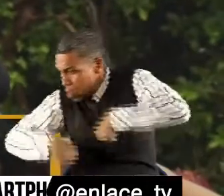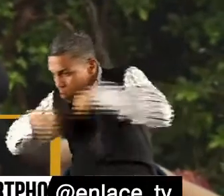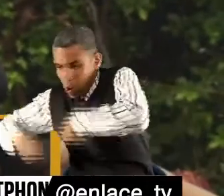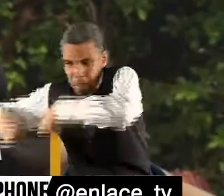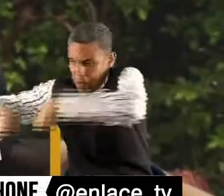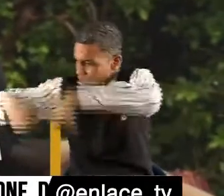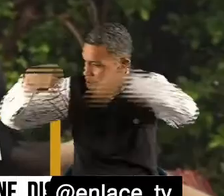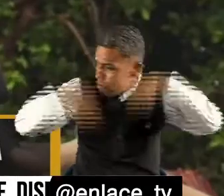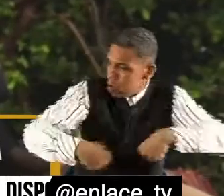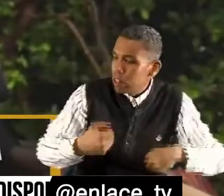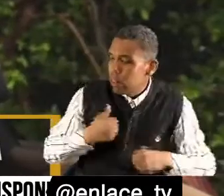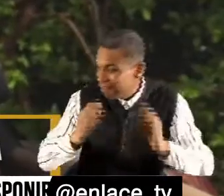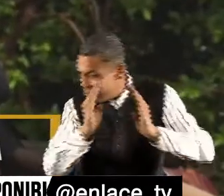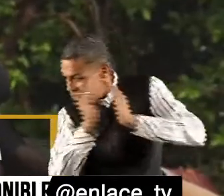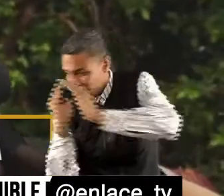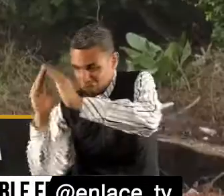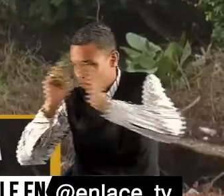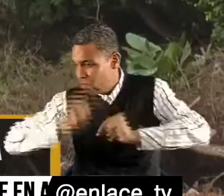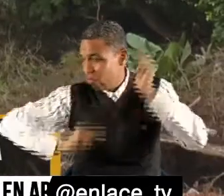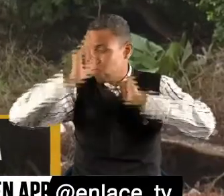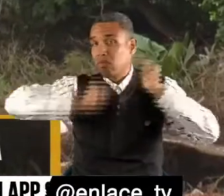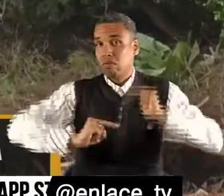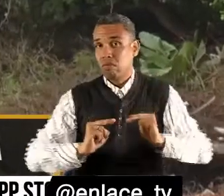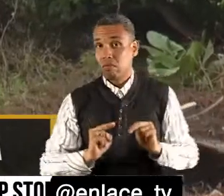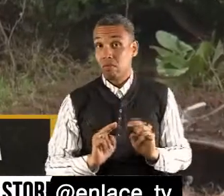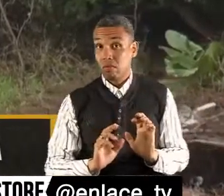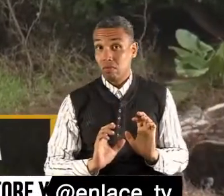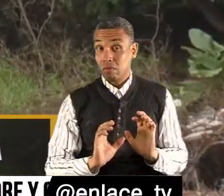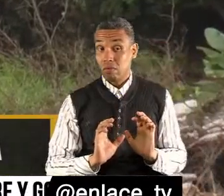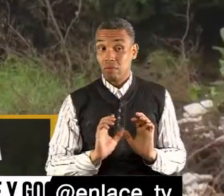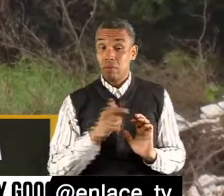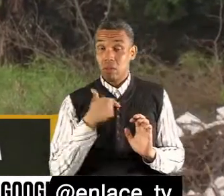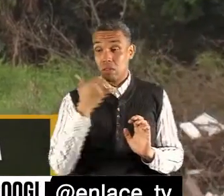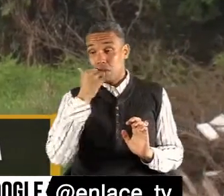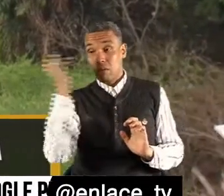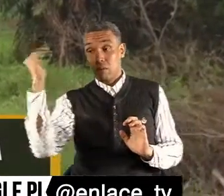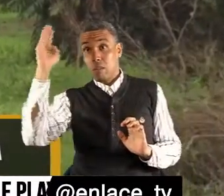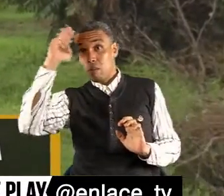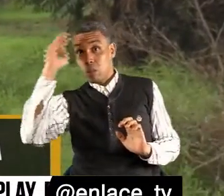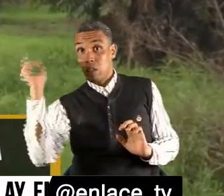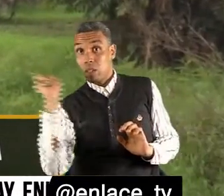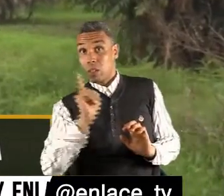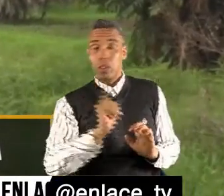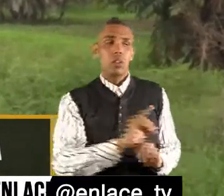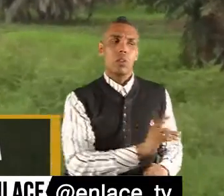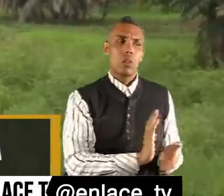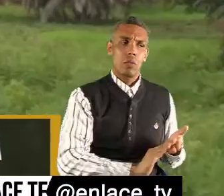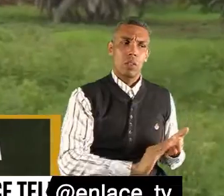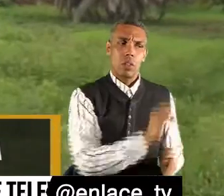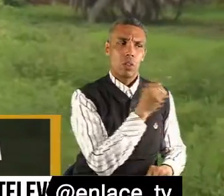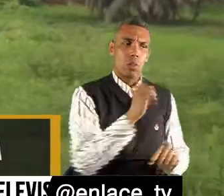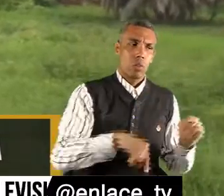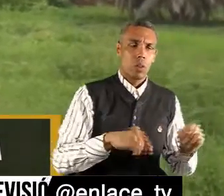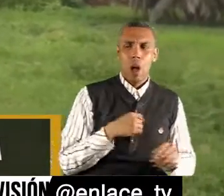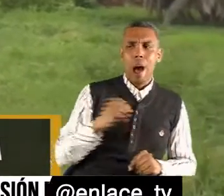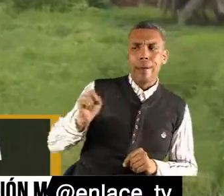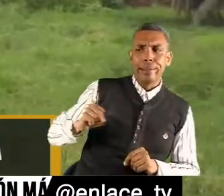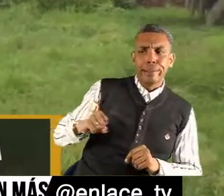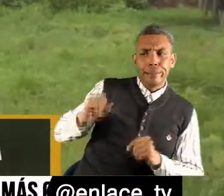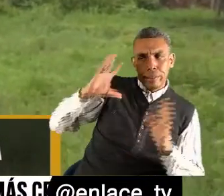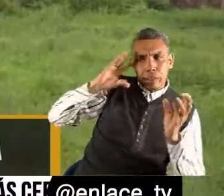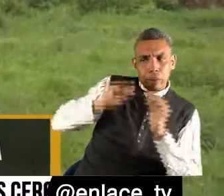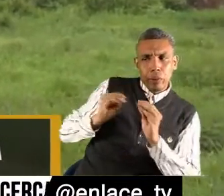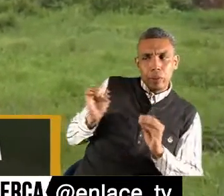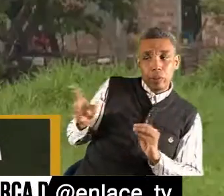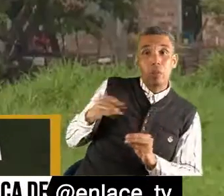se comprometieron a no seguir rellenando los humedales. Todo indica que lo que se pretende con los rellenos que allí se adelantan es la de construir vivienda en estos humedales, según